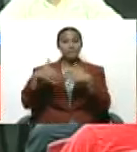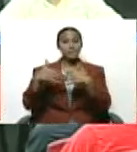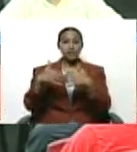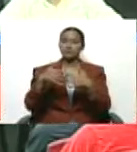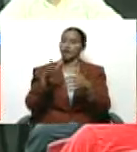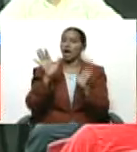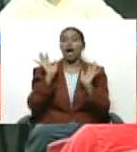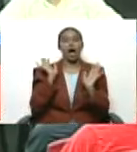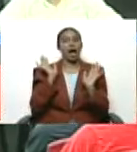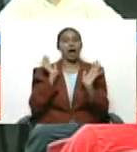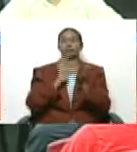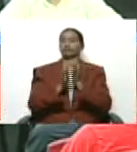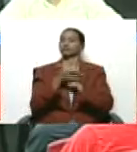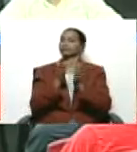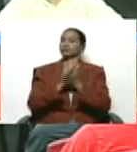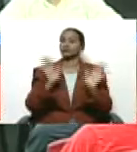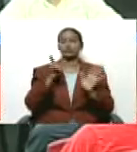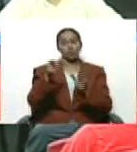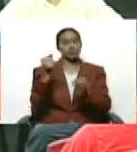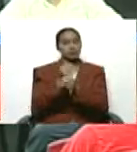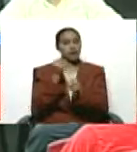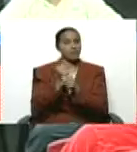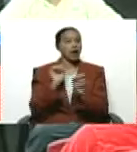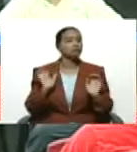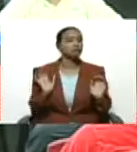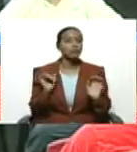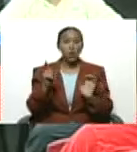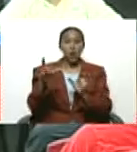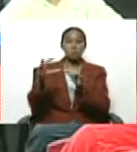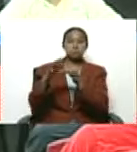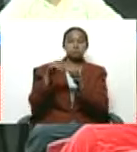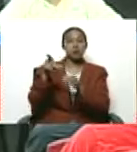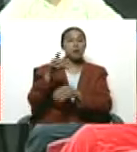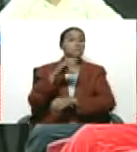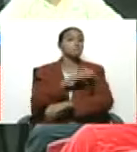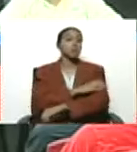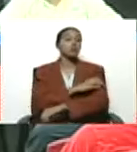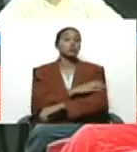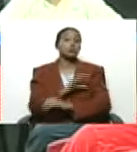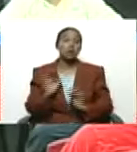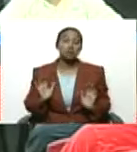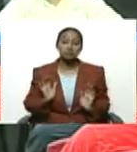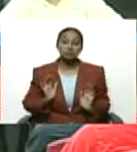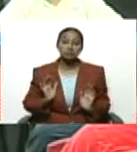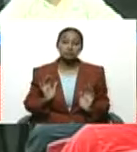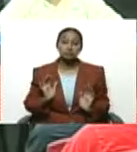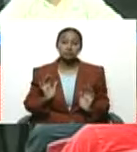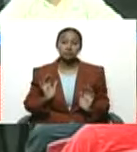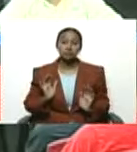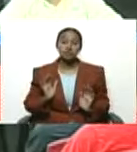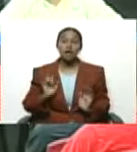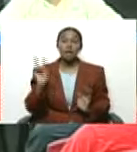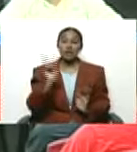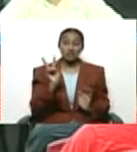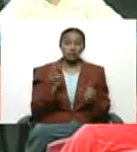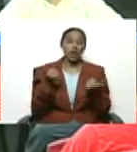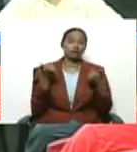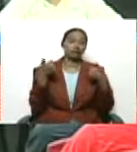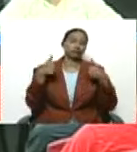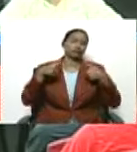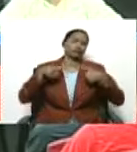mejor. Con los que pidieron sanciones y arrastraron a este país casi que al